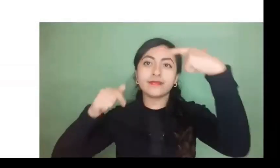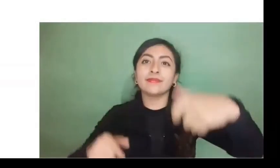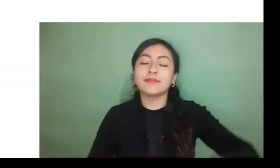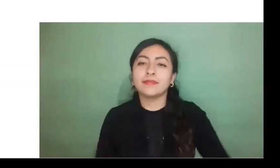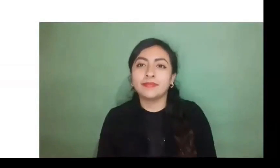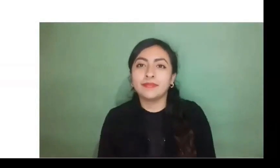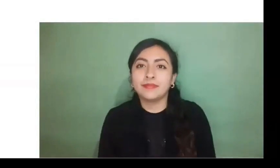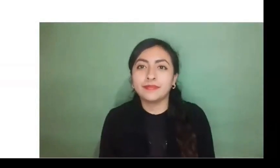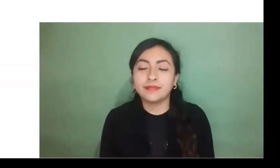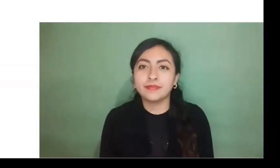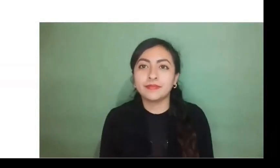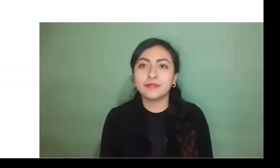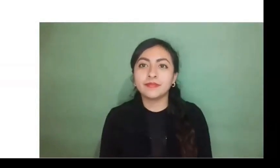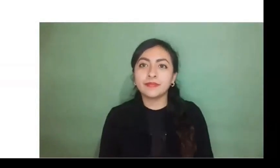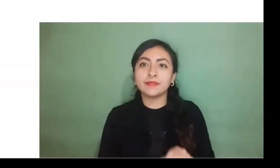Molina Destal.